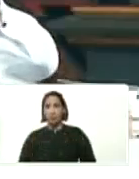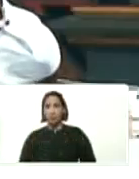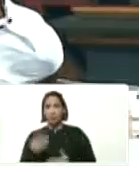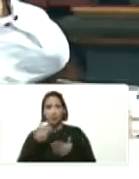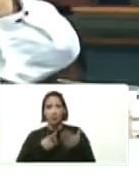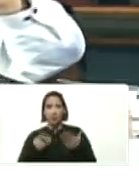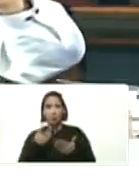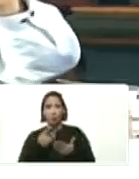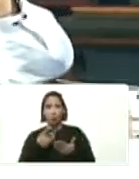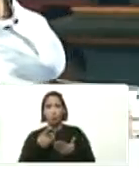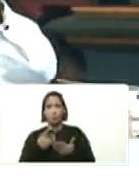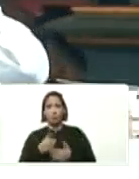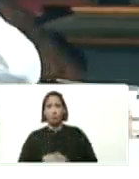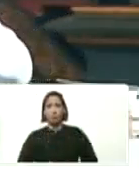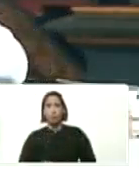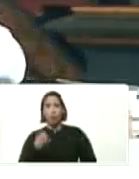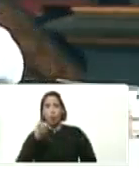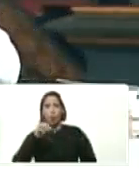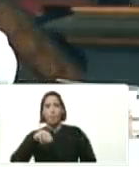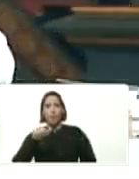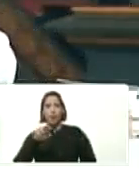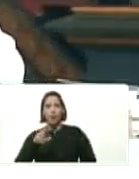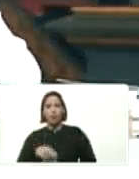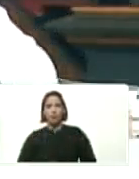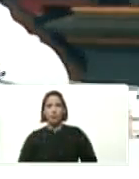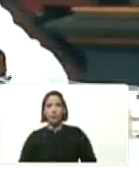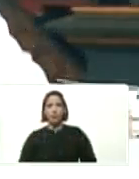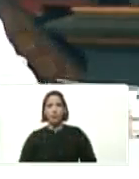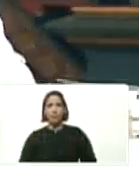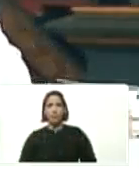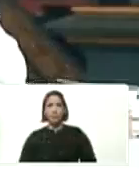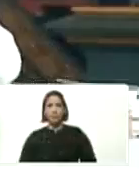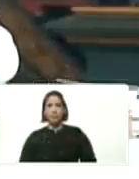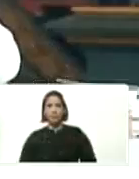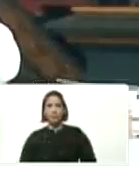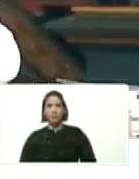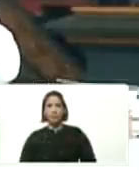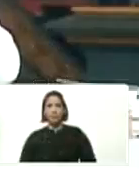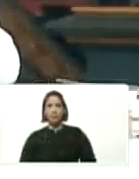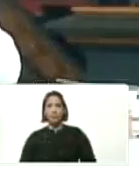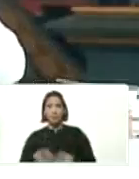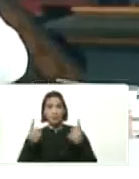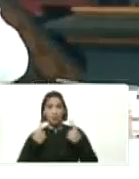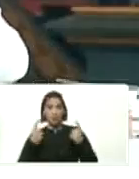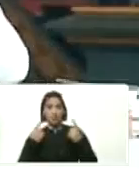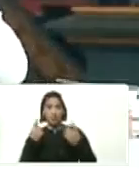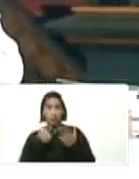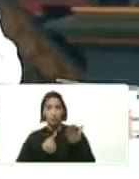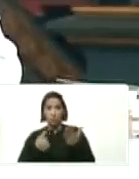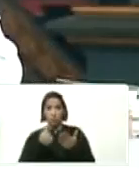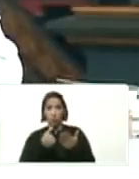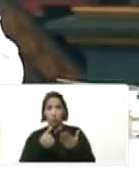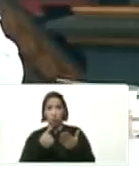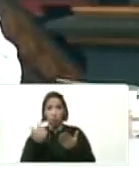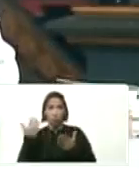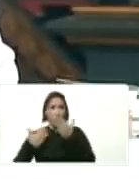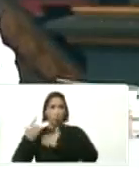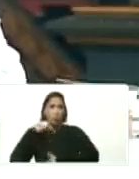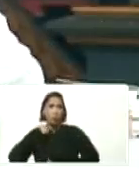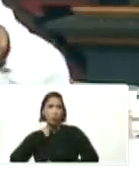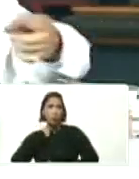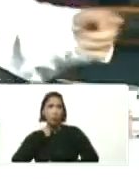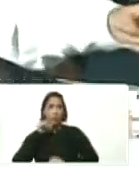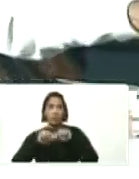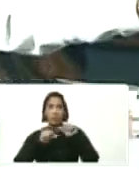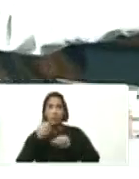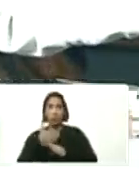Omar Cruz, ilustraciones de Eneco. A mí me enseñó a diagramar en aquella época, en el siglo